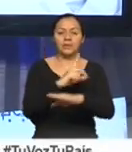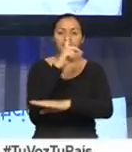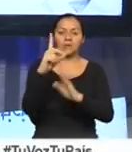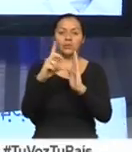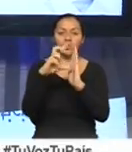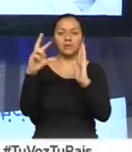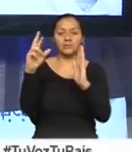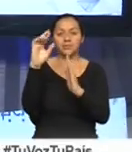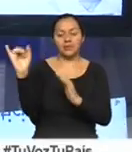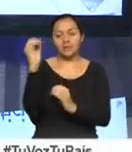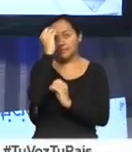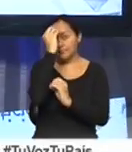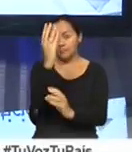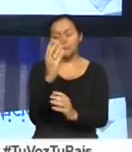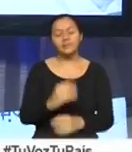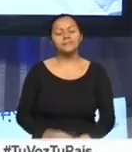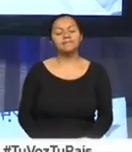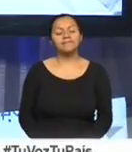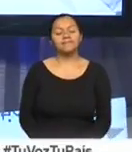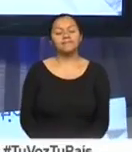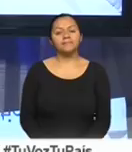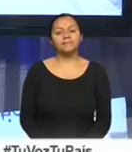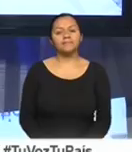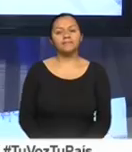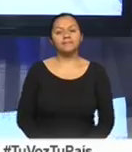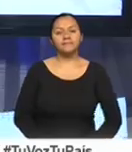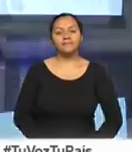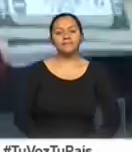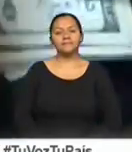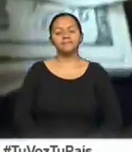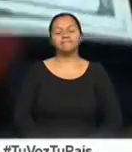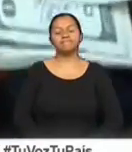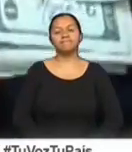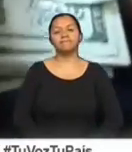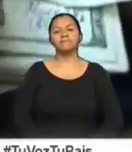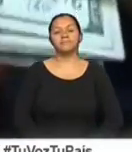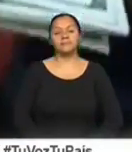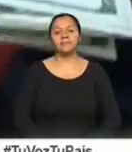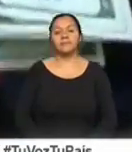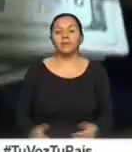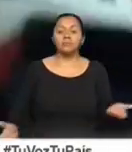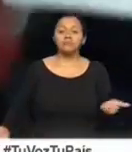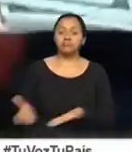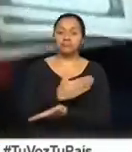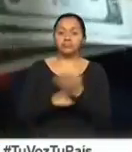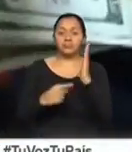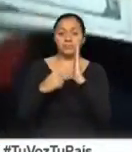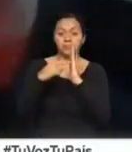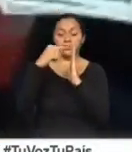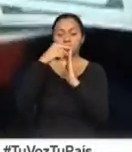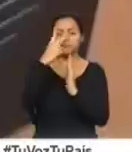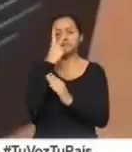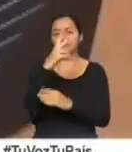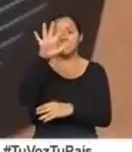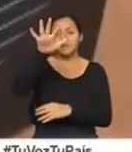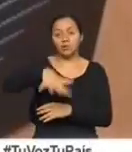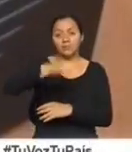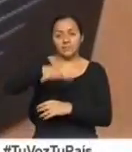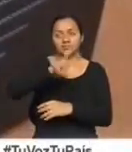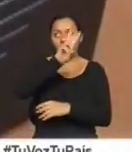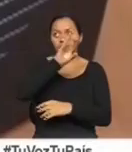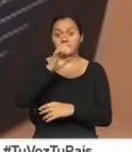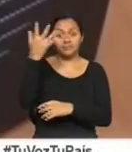del servicio de rentas internas leonardo orlando la recaudación tributaria en los primeros cinco meses de